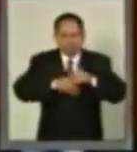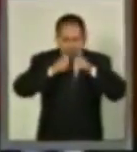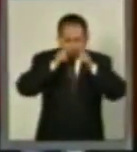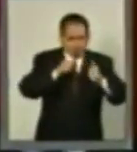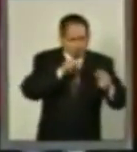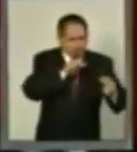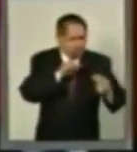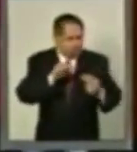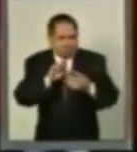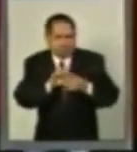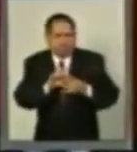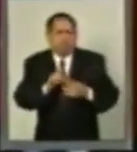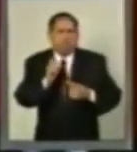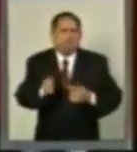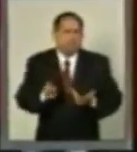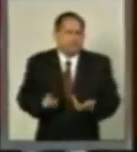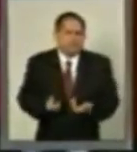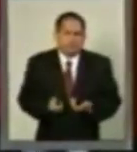ver